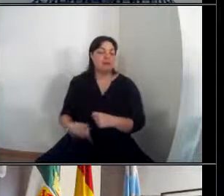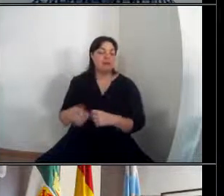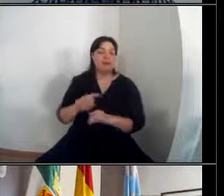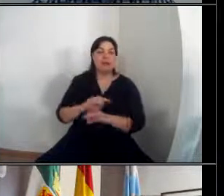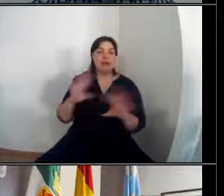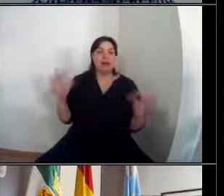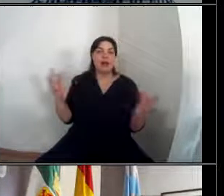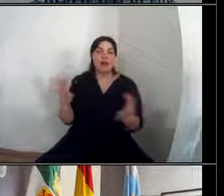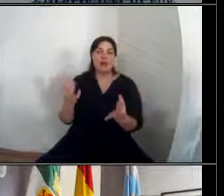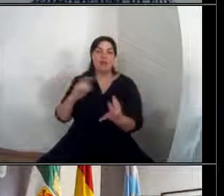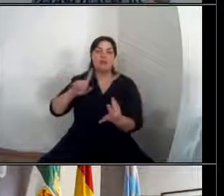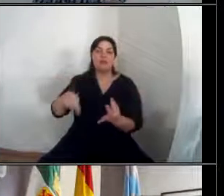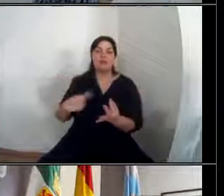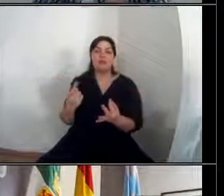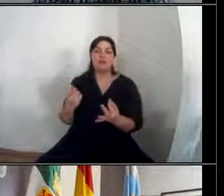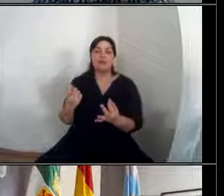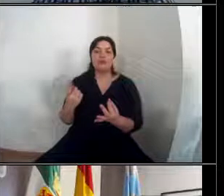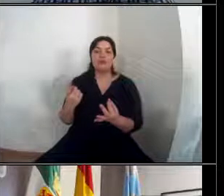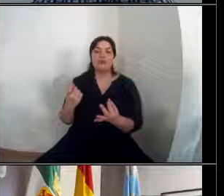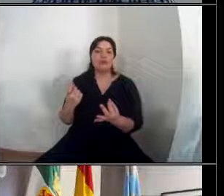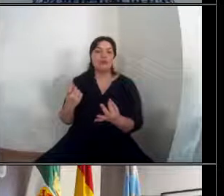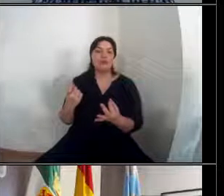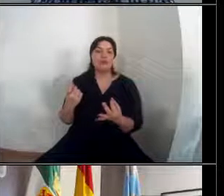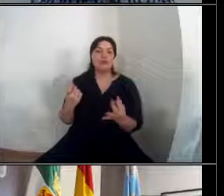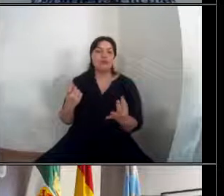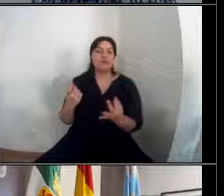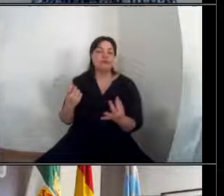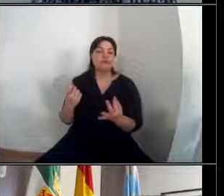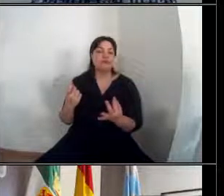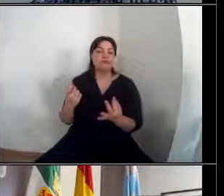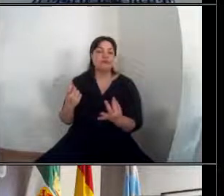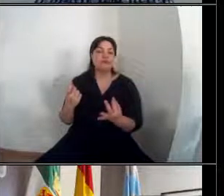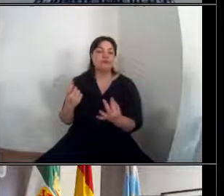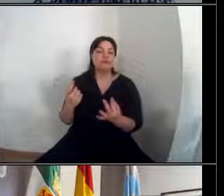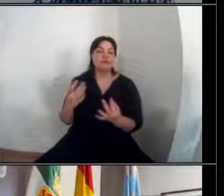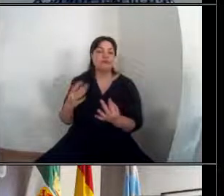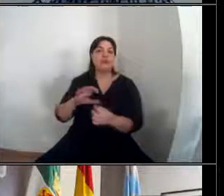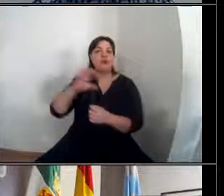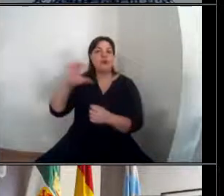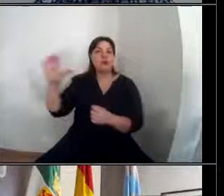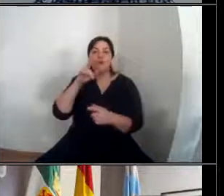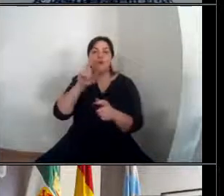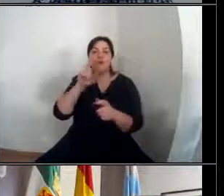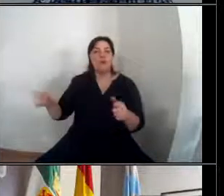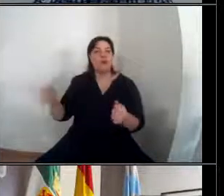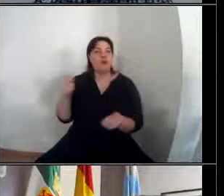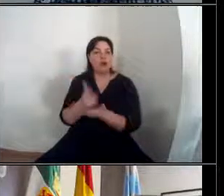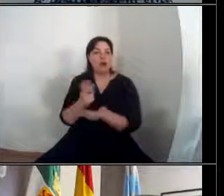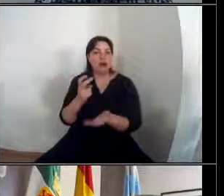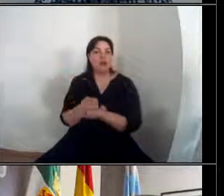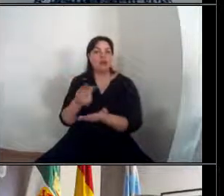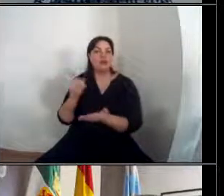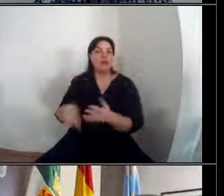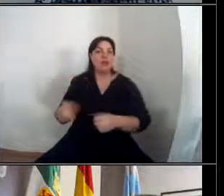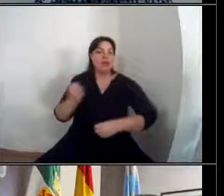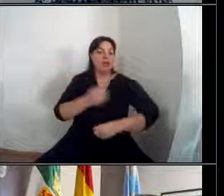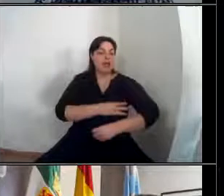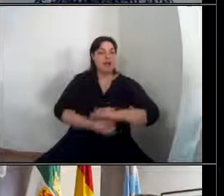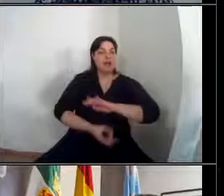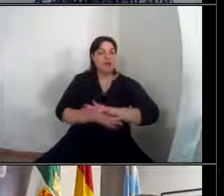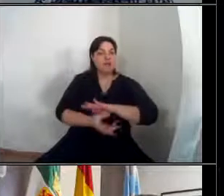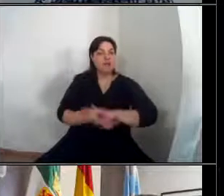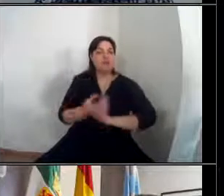nosotros necesitamos una Europa que mire al reto demográfico, que genere fondos y también que